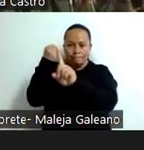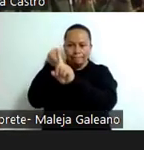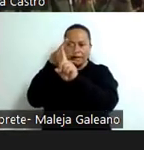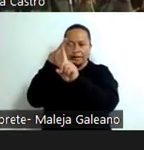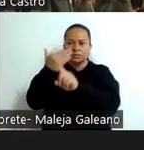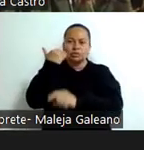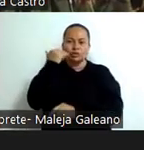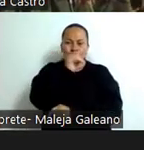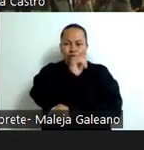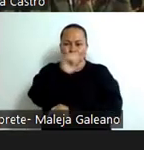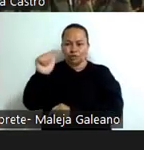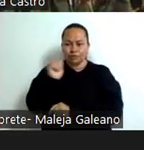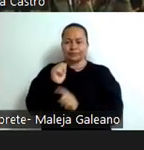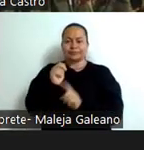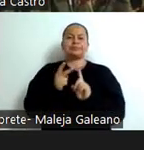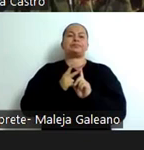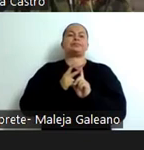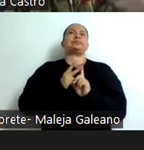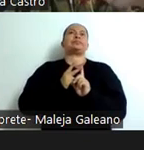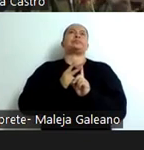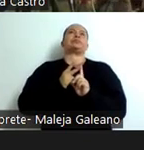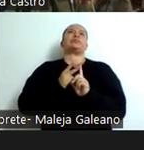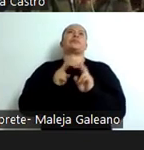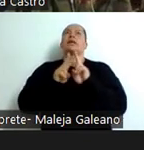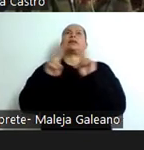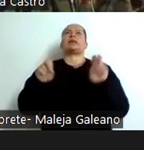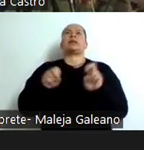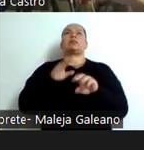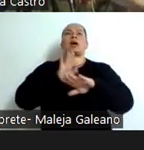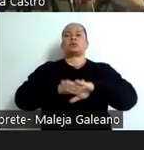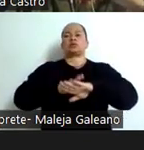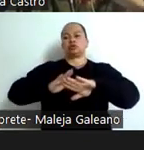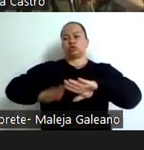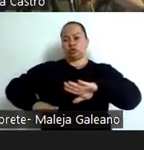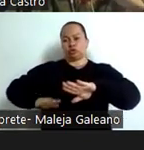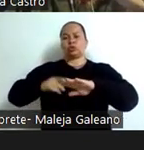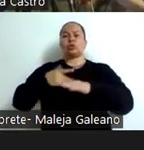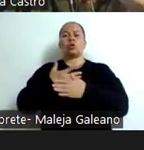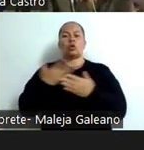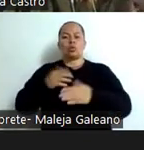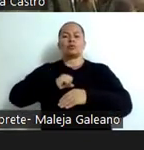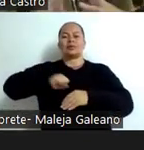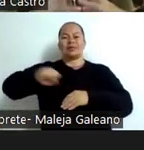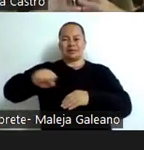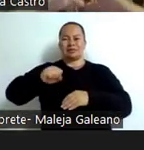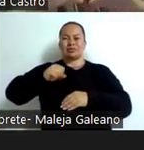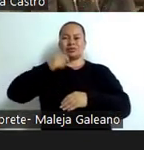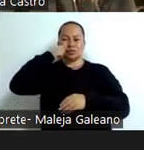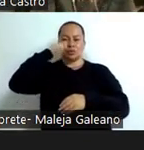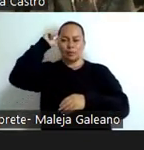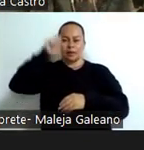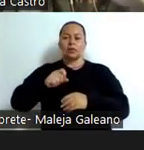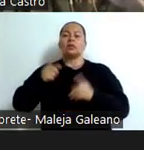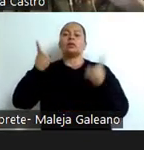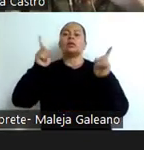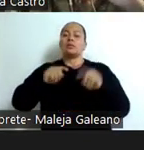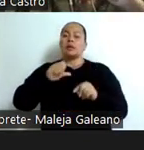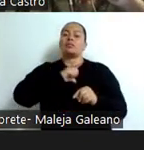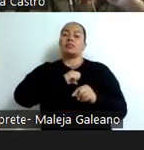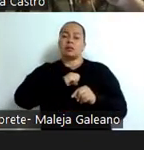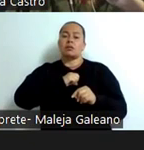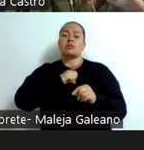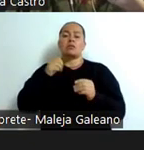mujeres en tema de eh consecuencias en la garantía de sus derechos humanos sino que lo toma en una